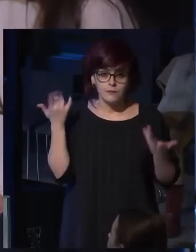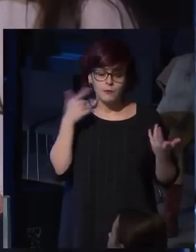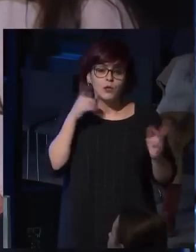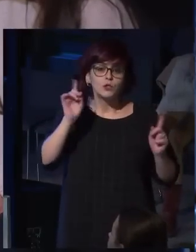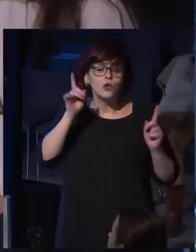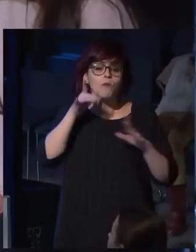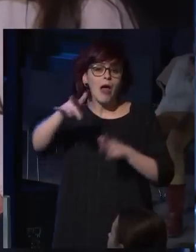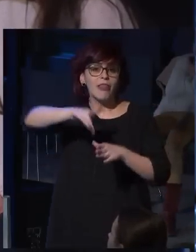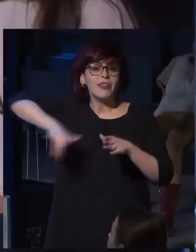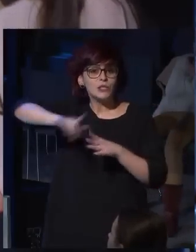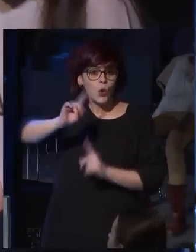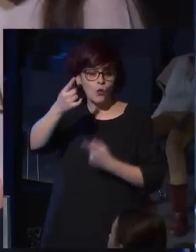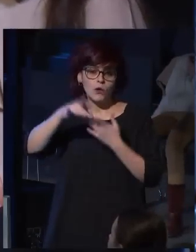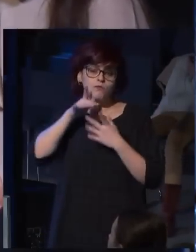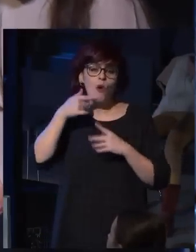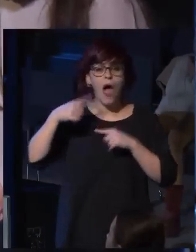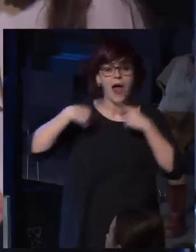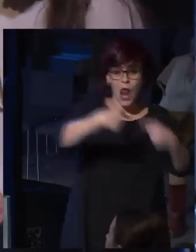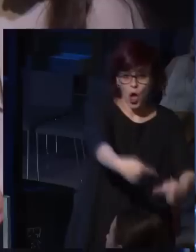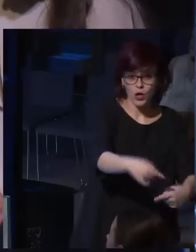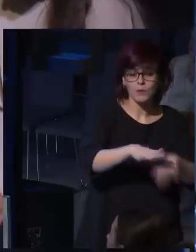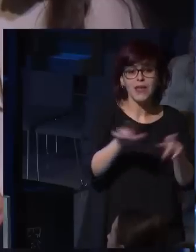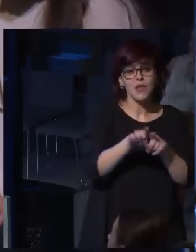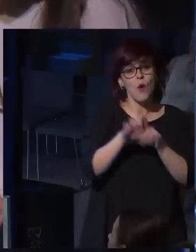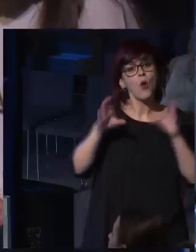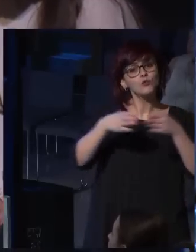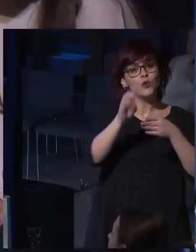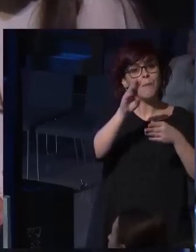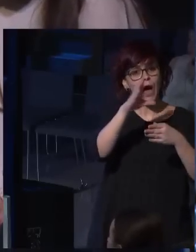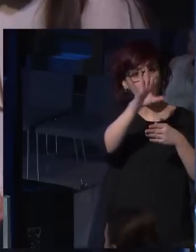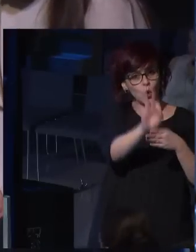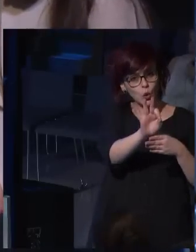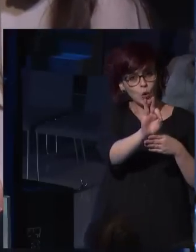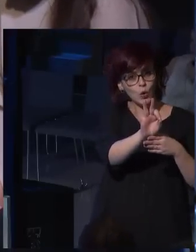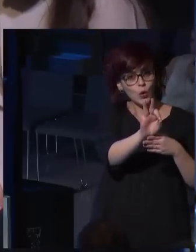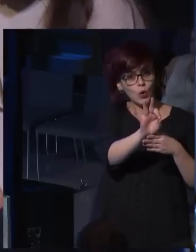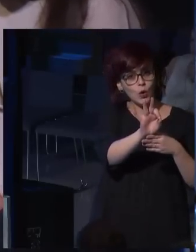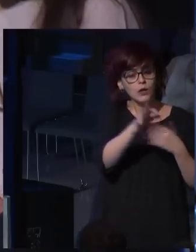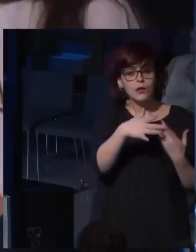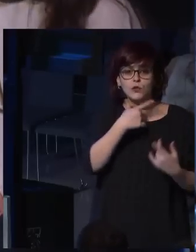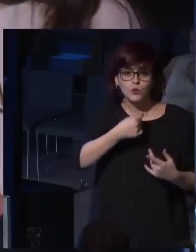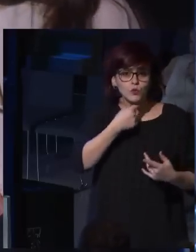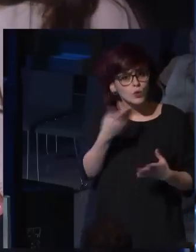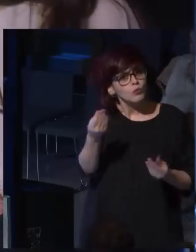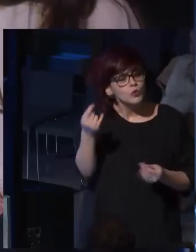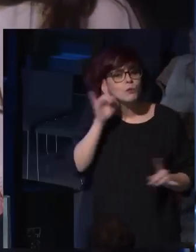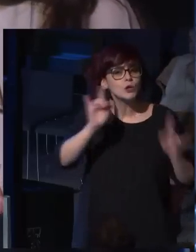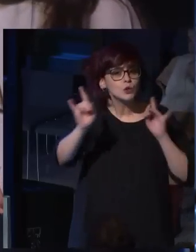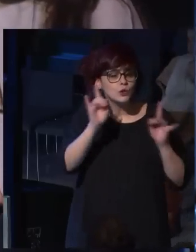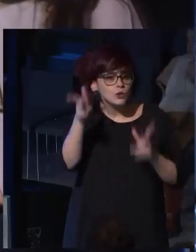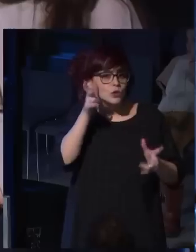El único disco que tenemos lo hemos grabado en analógico y lo grabamos con Paco. Y la verdad es que nos gusta muchísimo cómo suena de